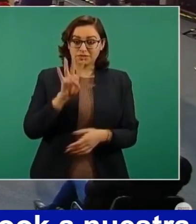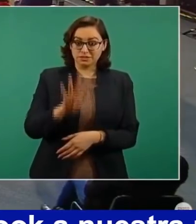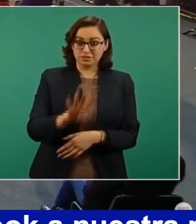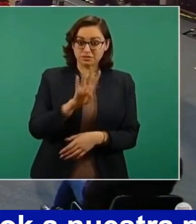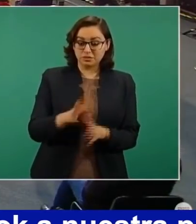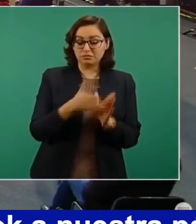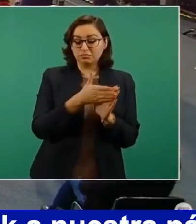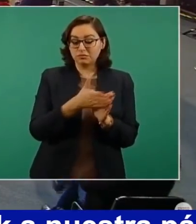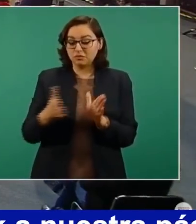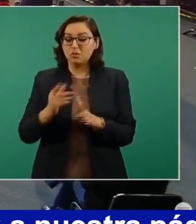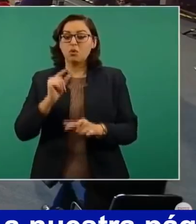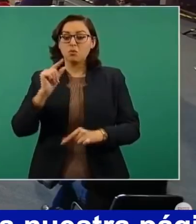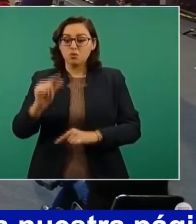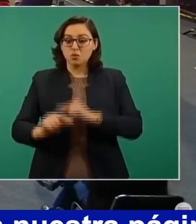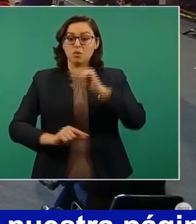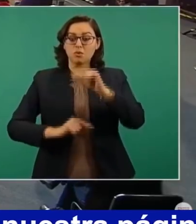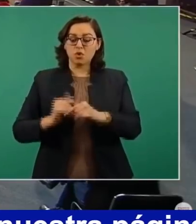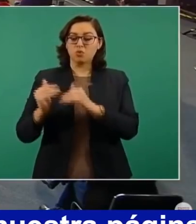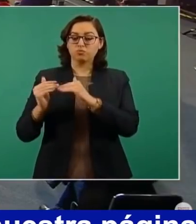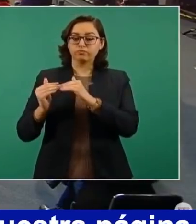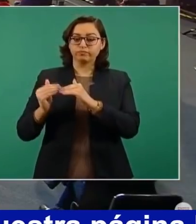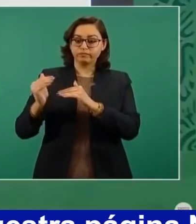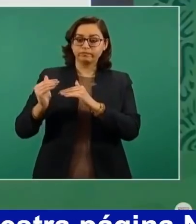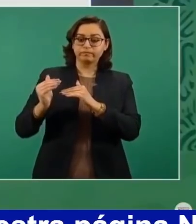¿Cómo vamos a ir poco a poco